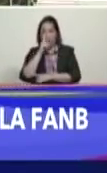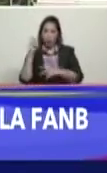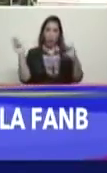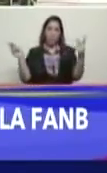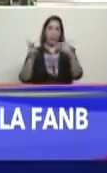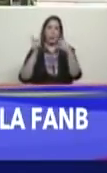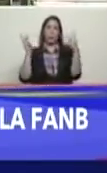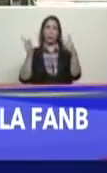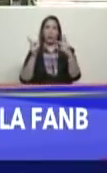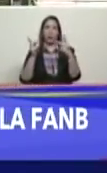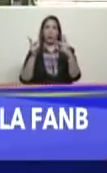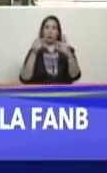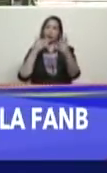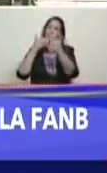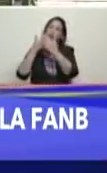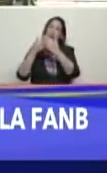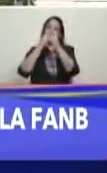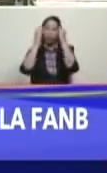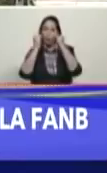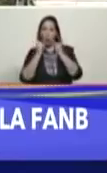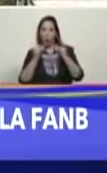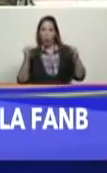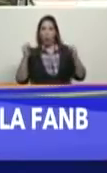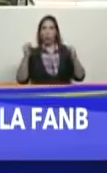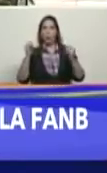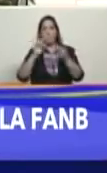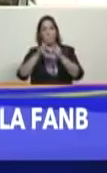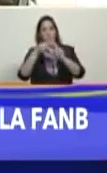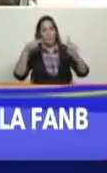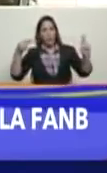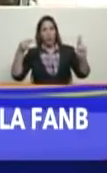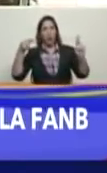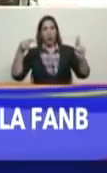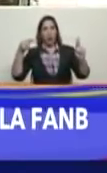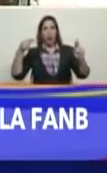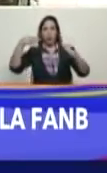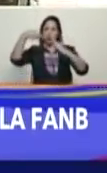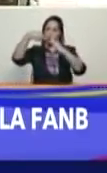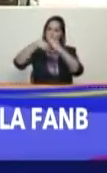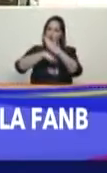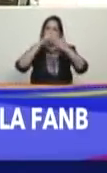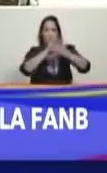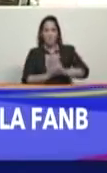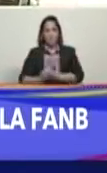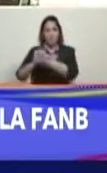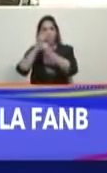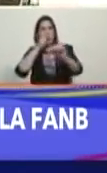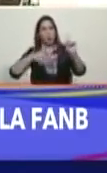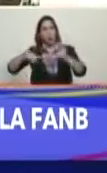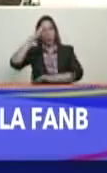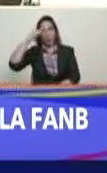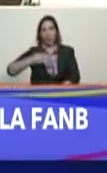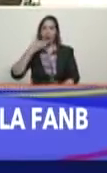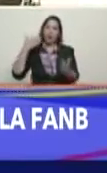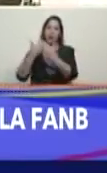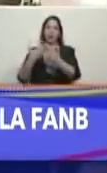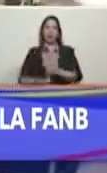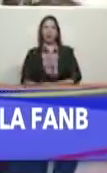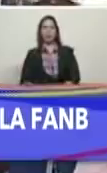prosperidad, de felicidad, de paz y de profunda unión cívico-militar. Muchas gracias.